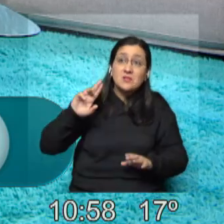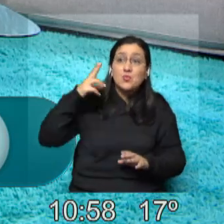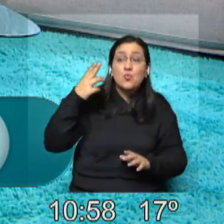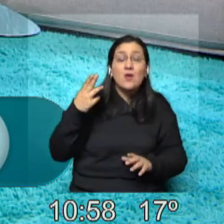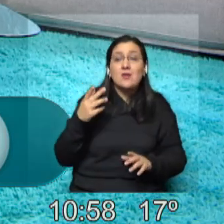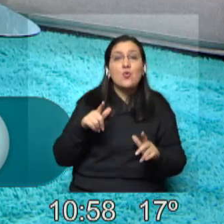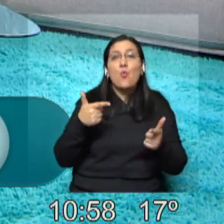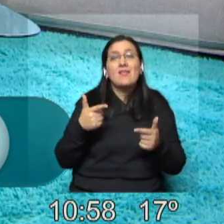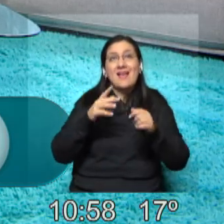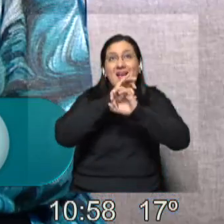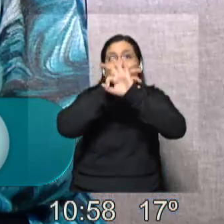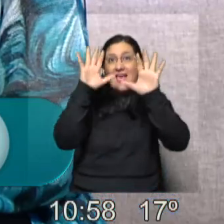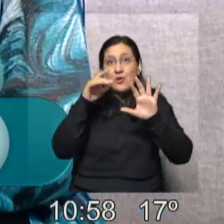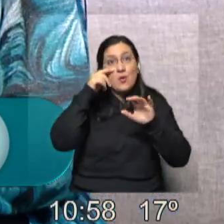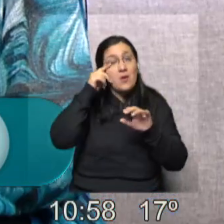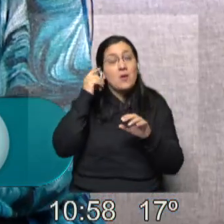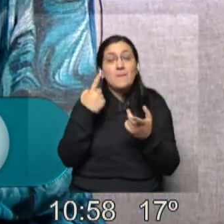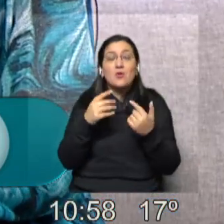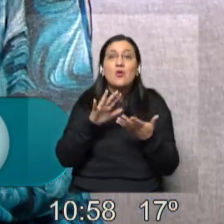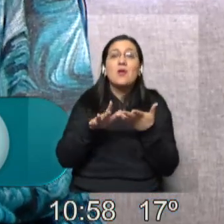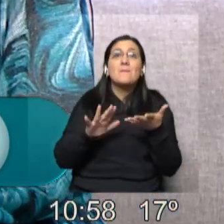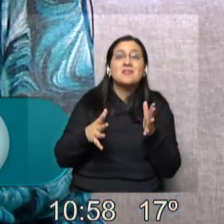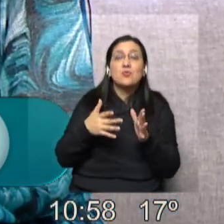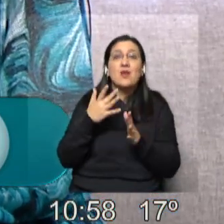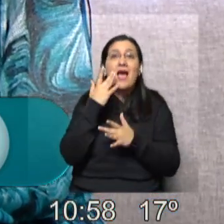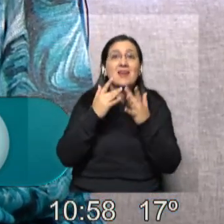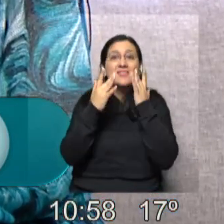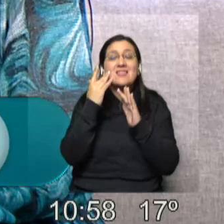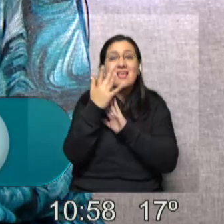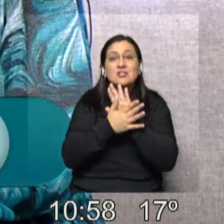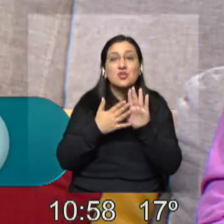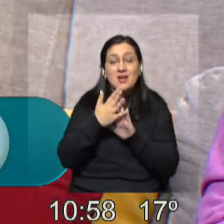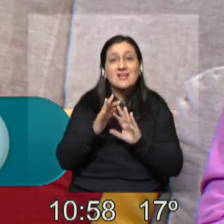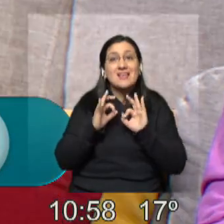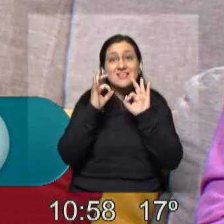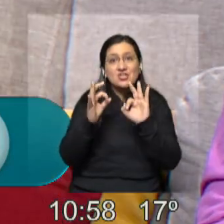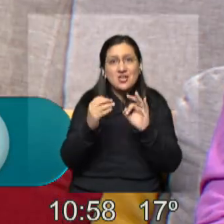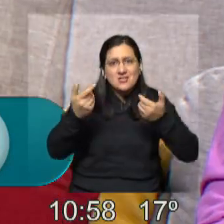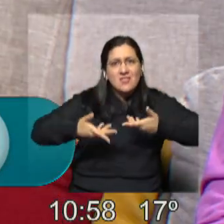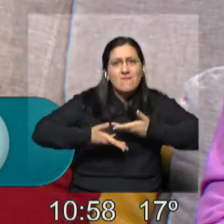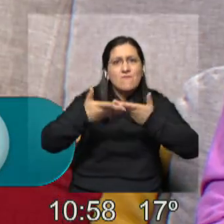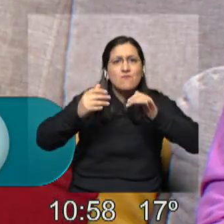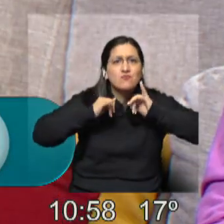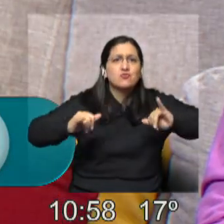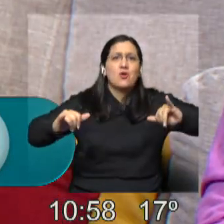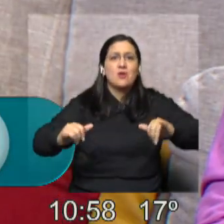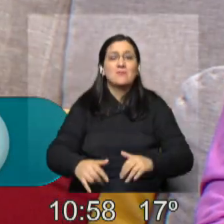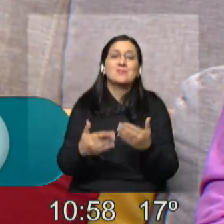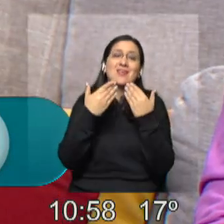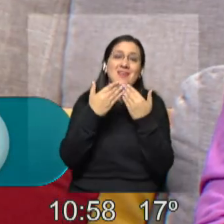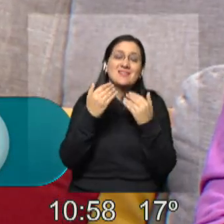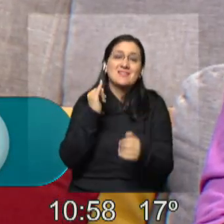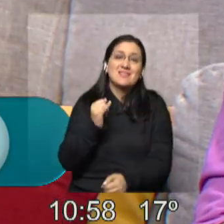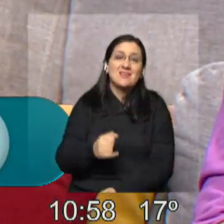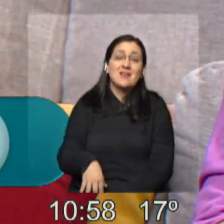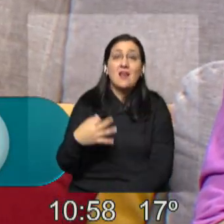lo tenemos tan claro, lo que sucede con un artista nacional que llega a ese tipo de visibilidad. Muchas gracias. Sí, la verdad que